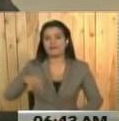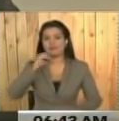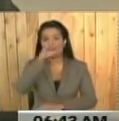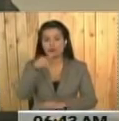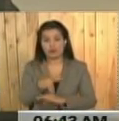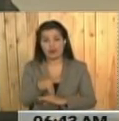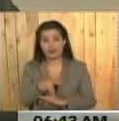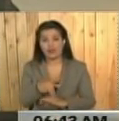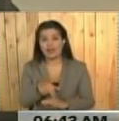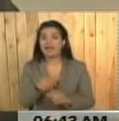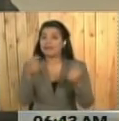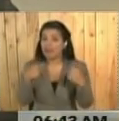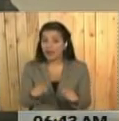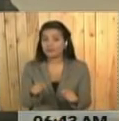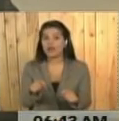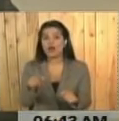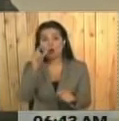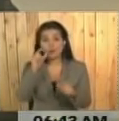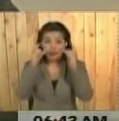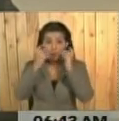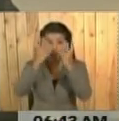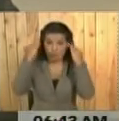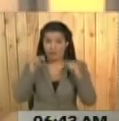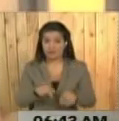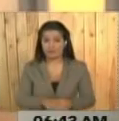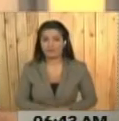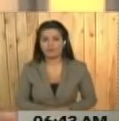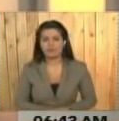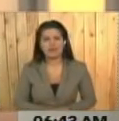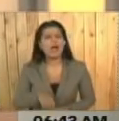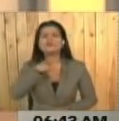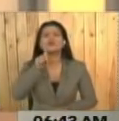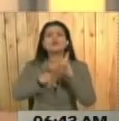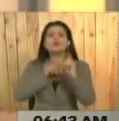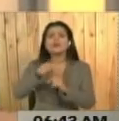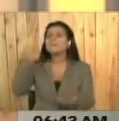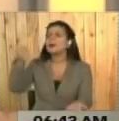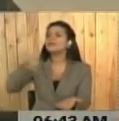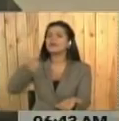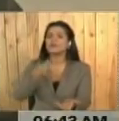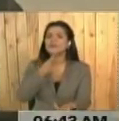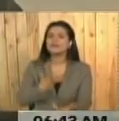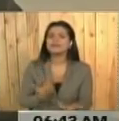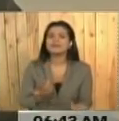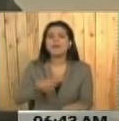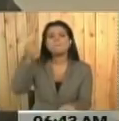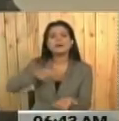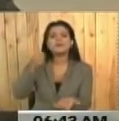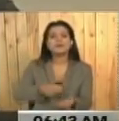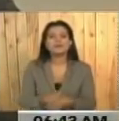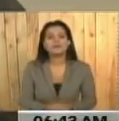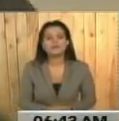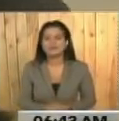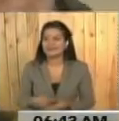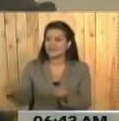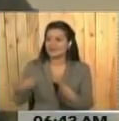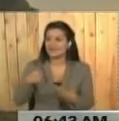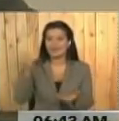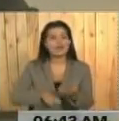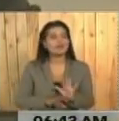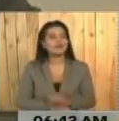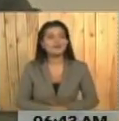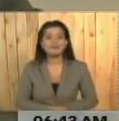eh ramos jalú ahí la gente nos pedía por las redes social un mazazo no los están dando no lo está dando Yo